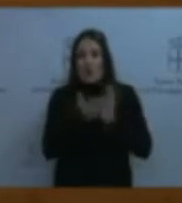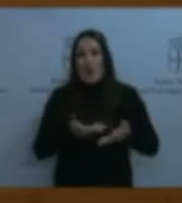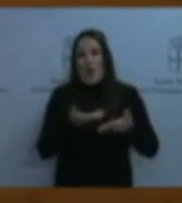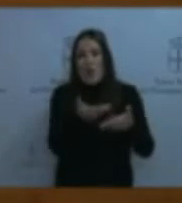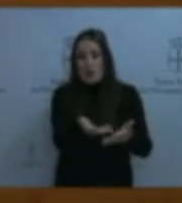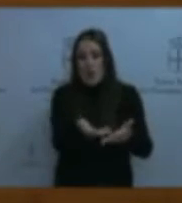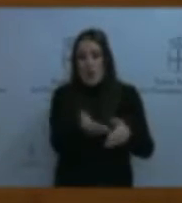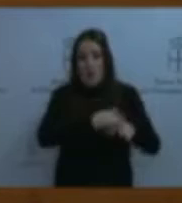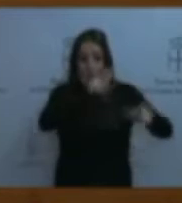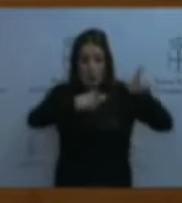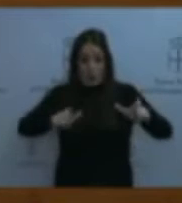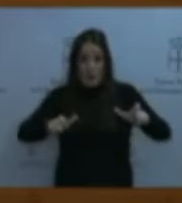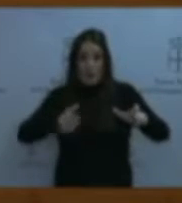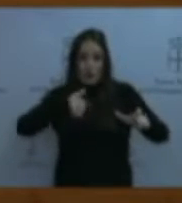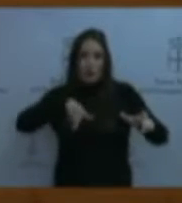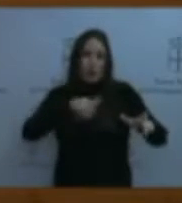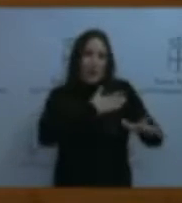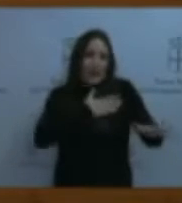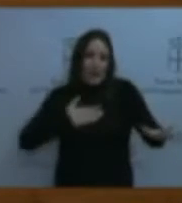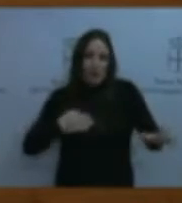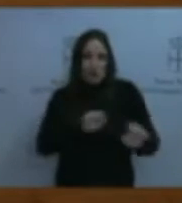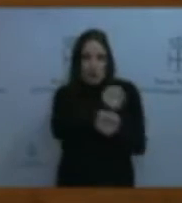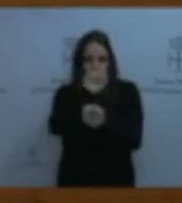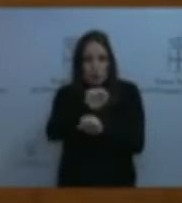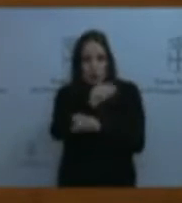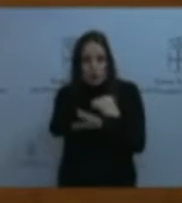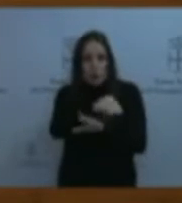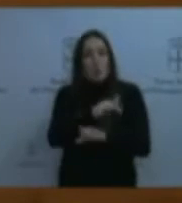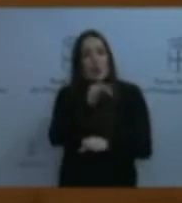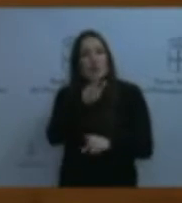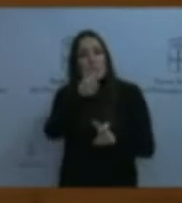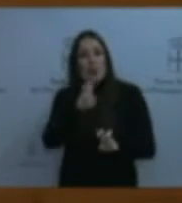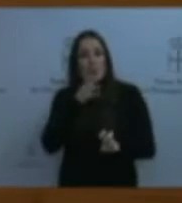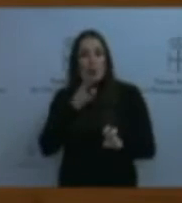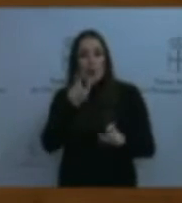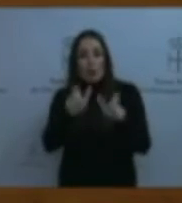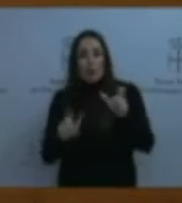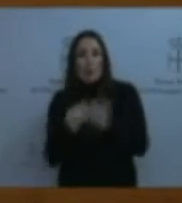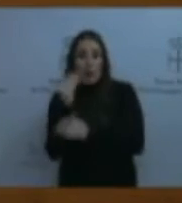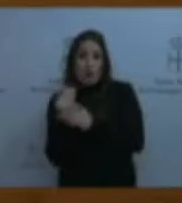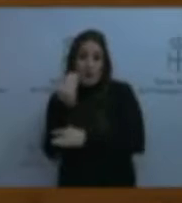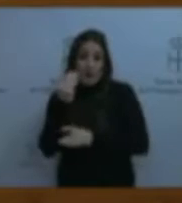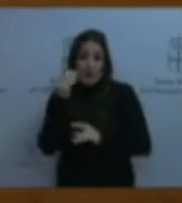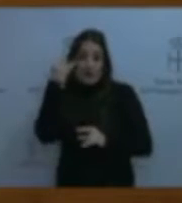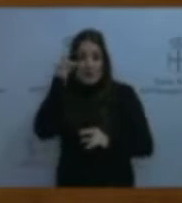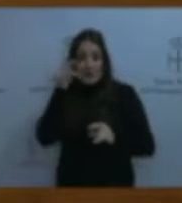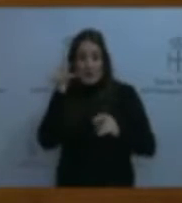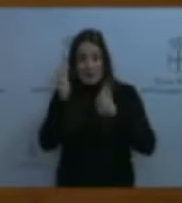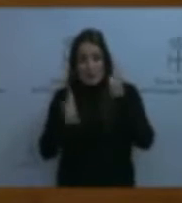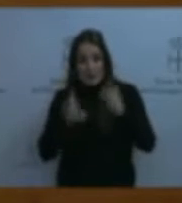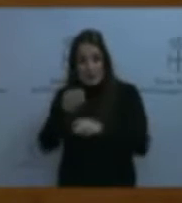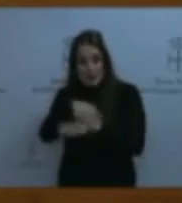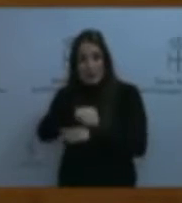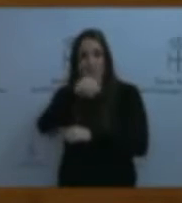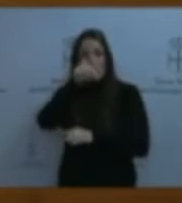a nuestra gente que queremos y que queremos cuidar, como a nuestros productores, ganaderos y ganaderas que están